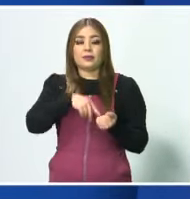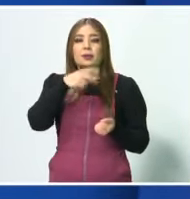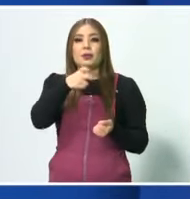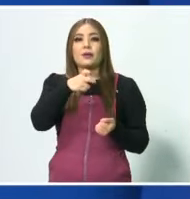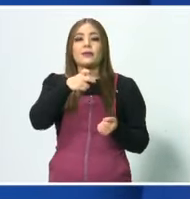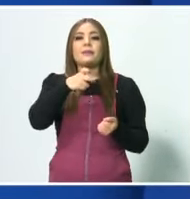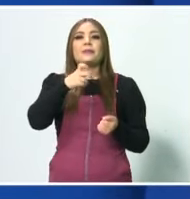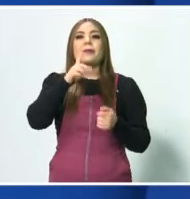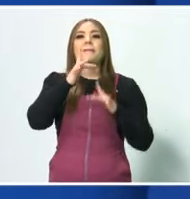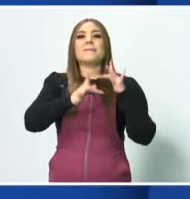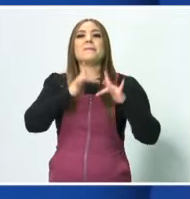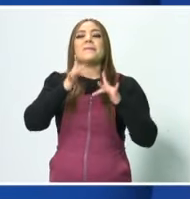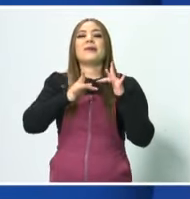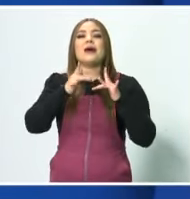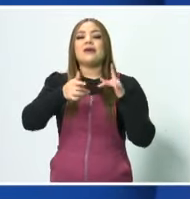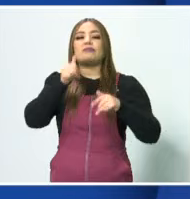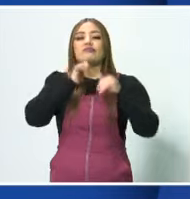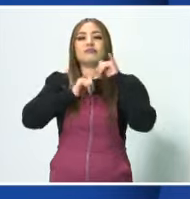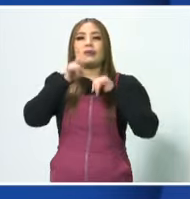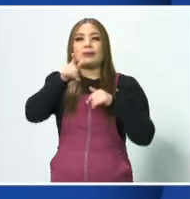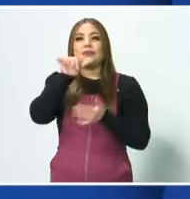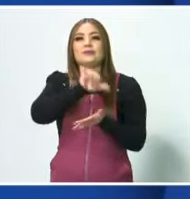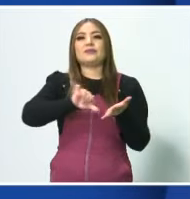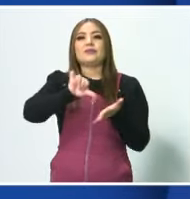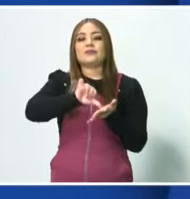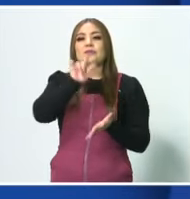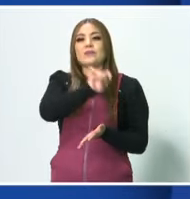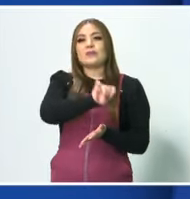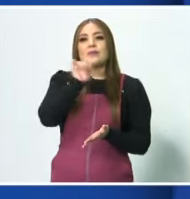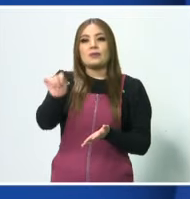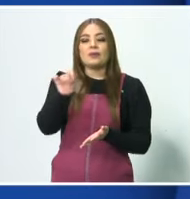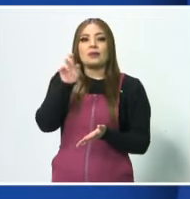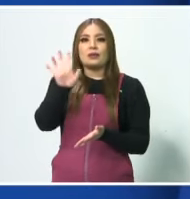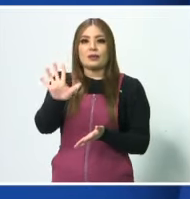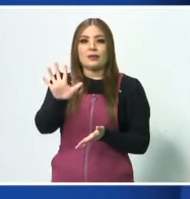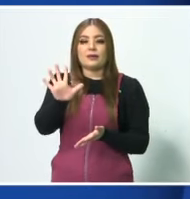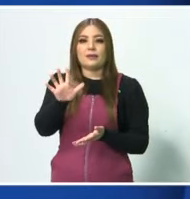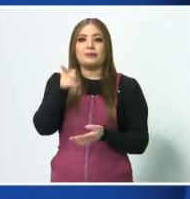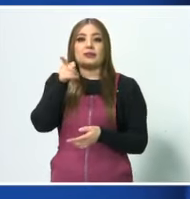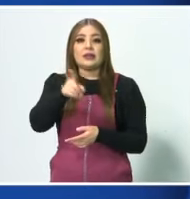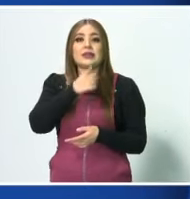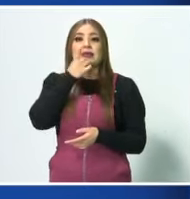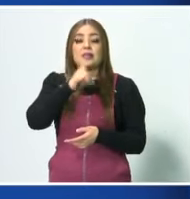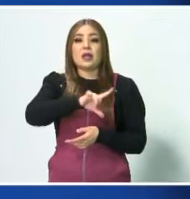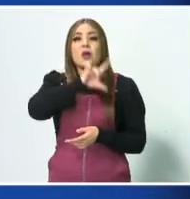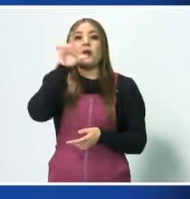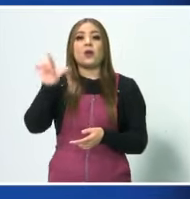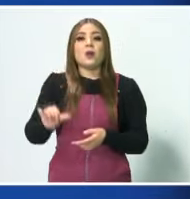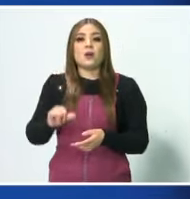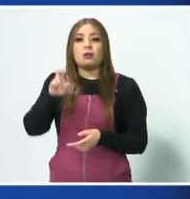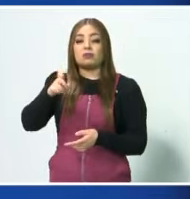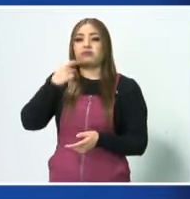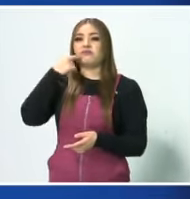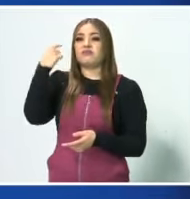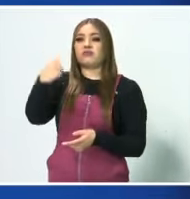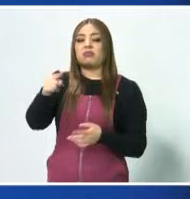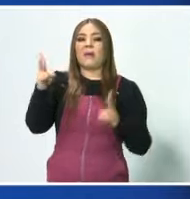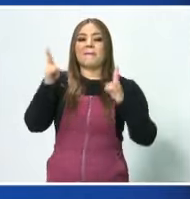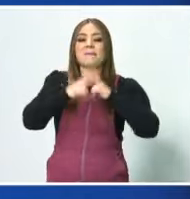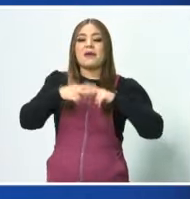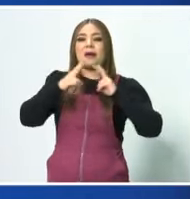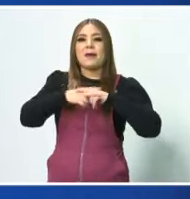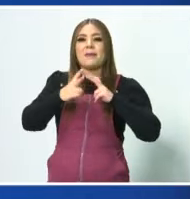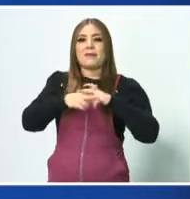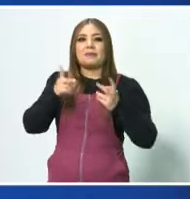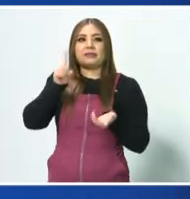sobre la avenida Morelos en el centro de Torreón. Autoridades confirmaron que luego del reporte de una riña al interior del negocio,